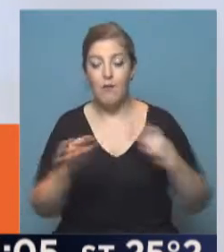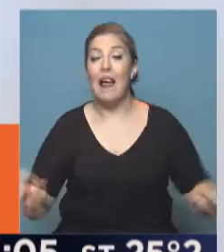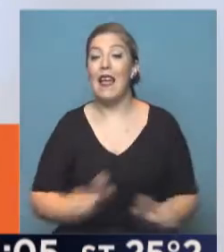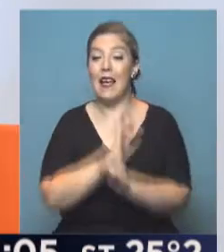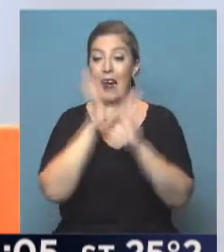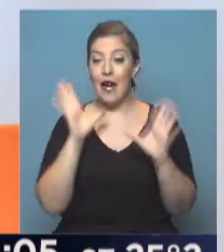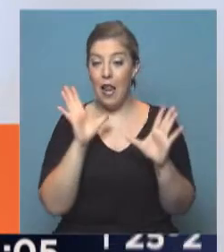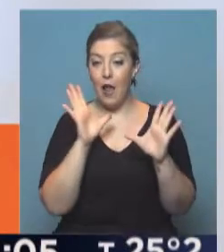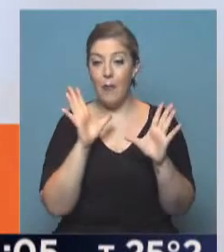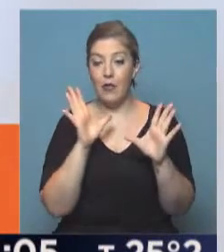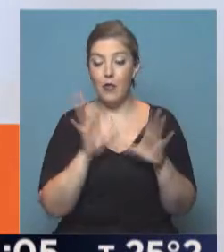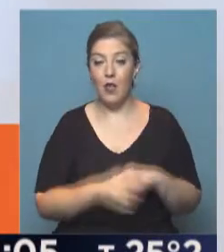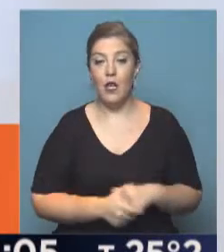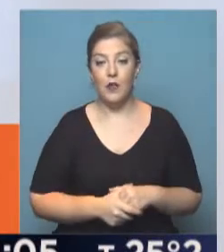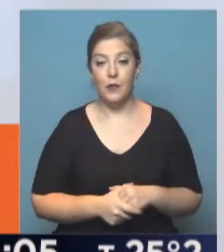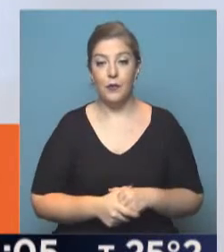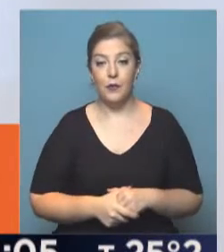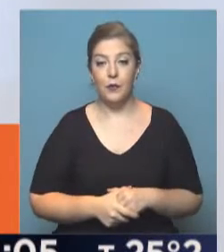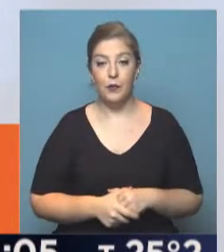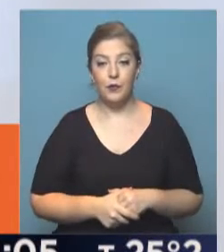claridad y sin ningún tipo